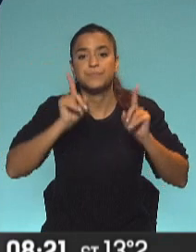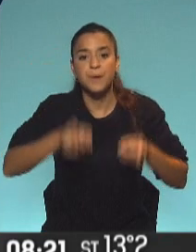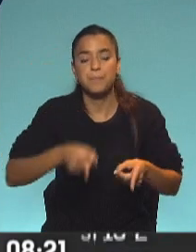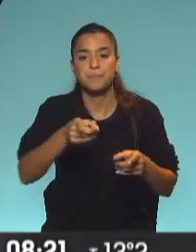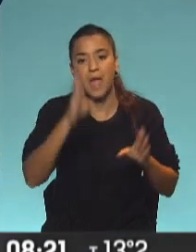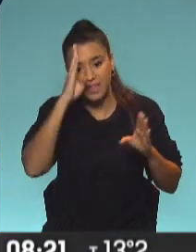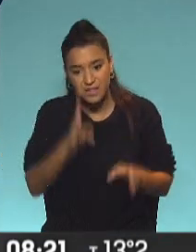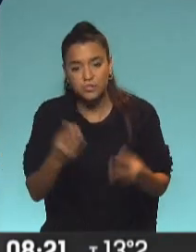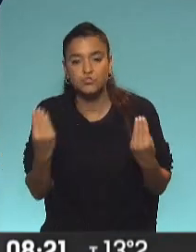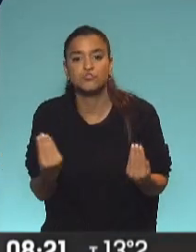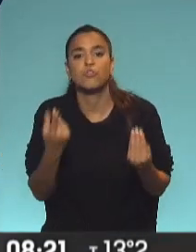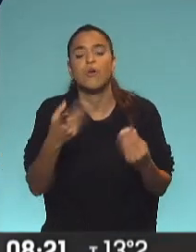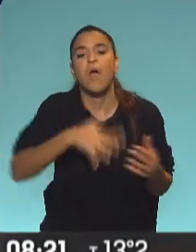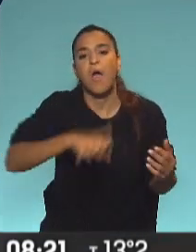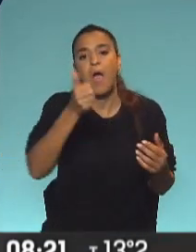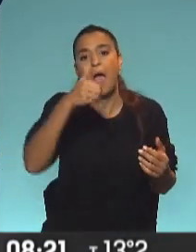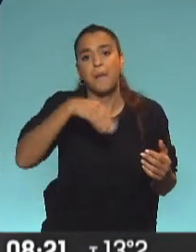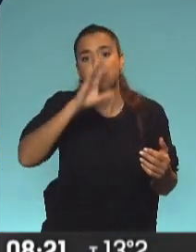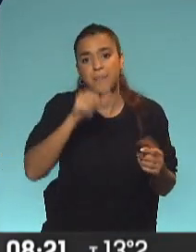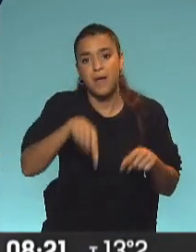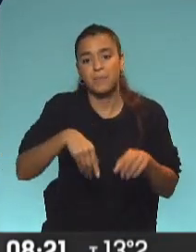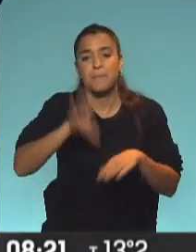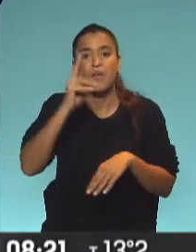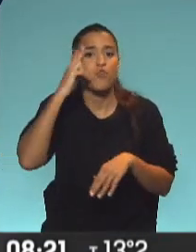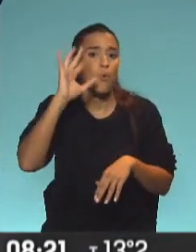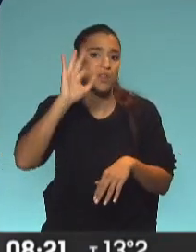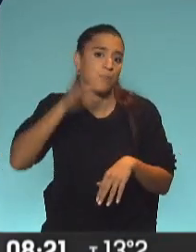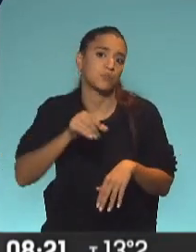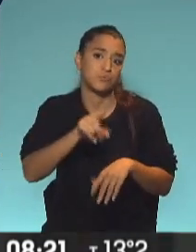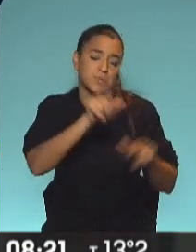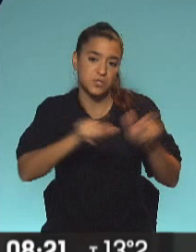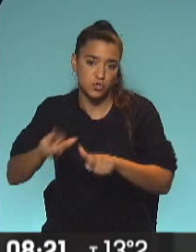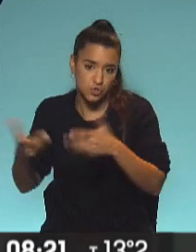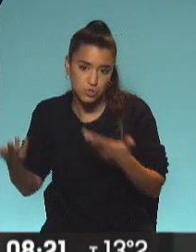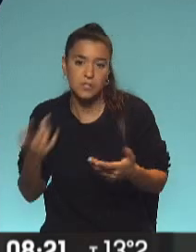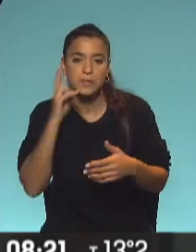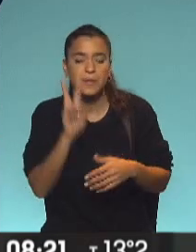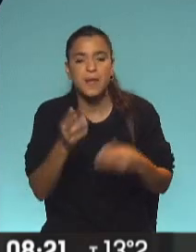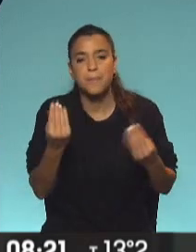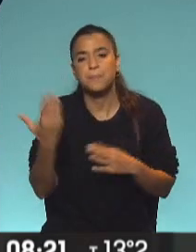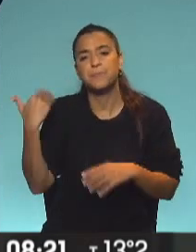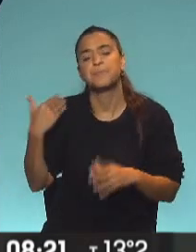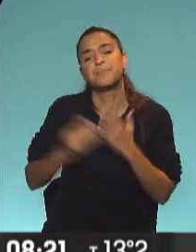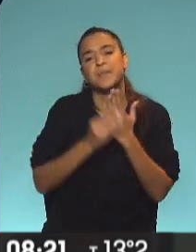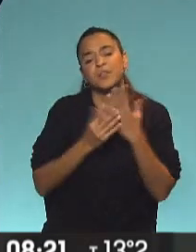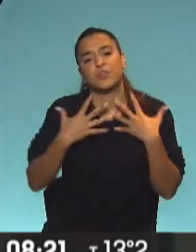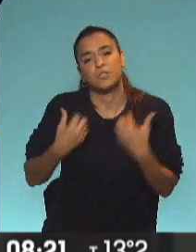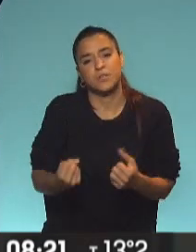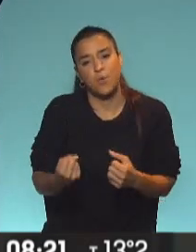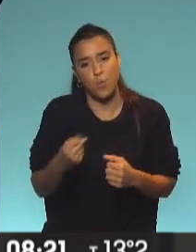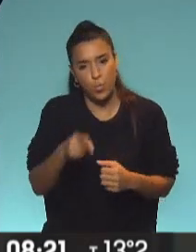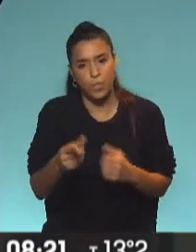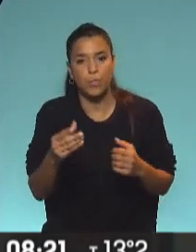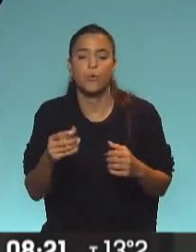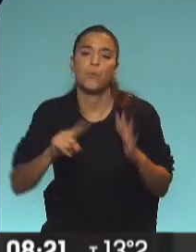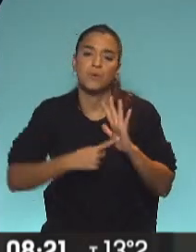la atención depositada en el área metropolitana, donde se registra más del 90% de los casos. Veíamos recién justamente al ministro de Salud de la Ciudad de Buenos Aires refiriéndose